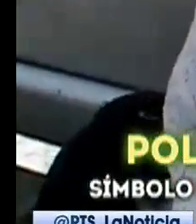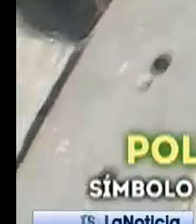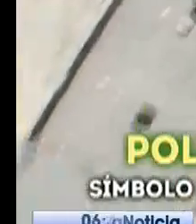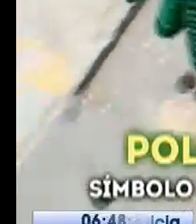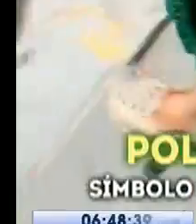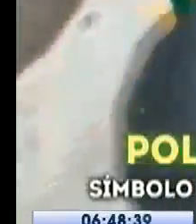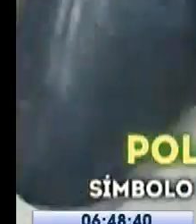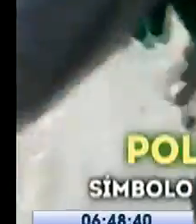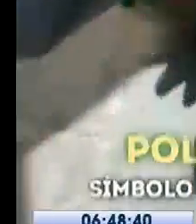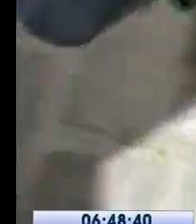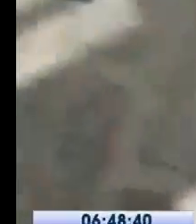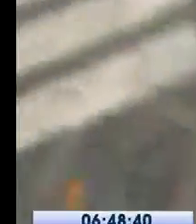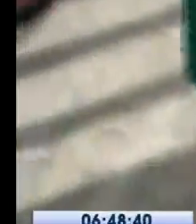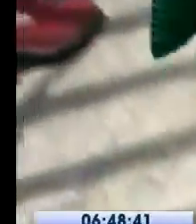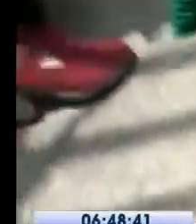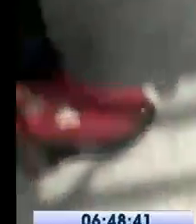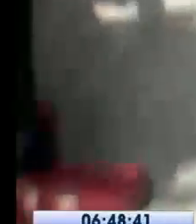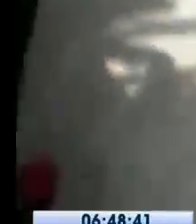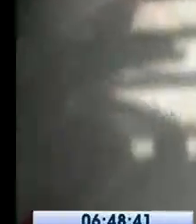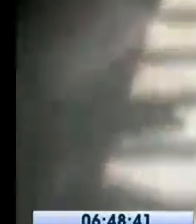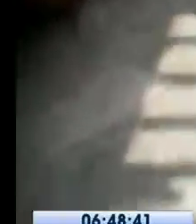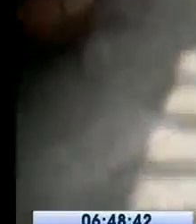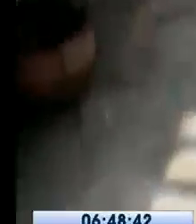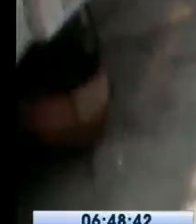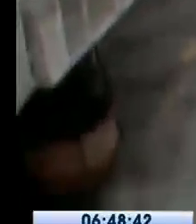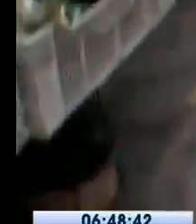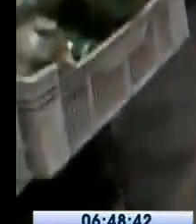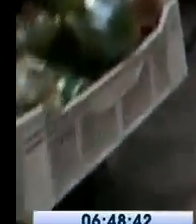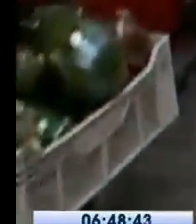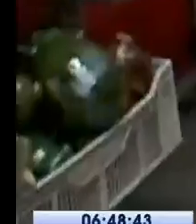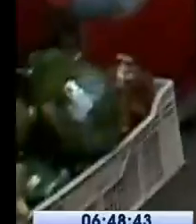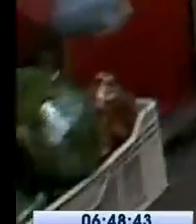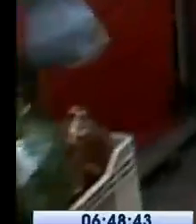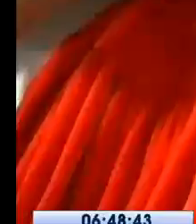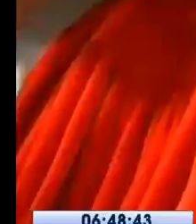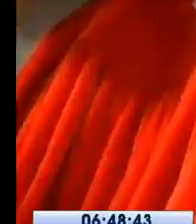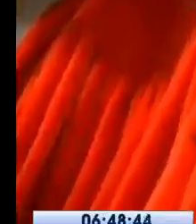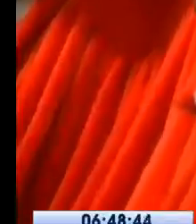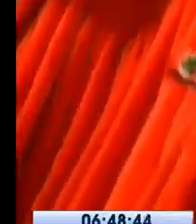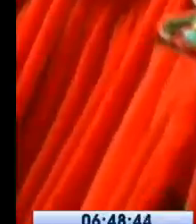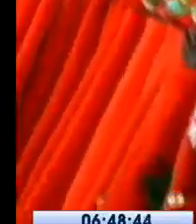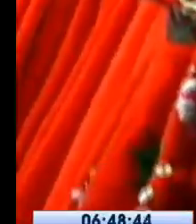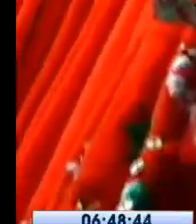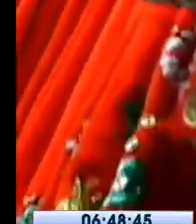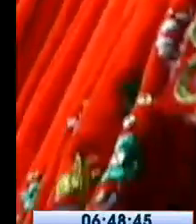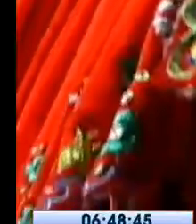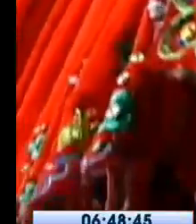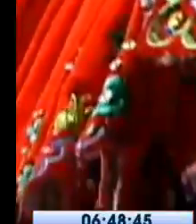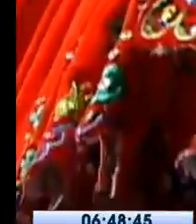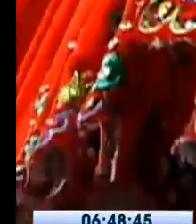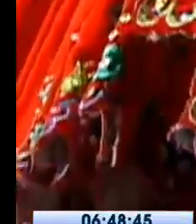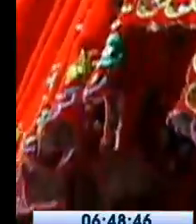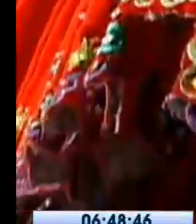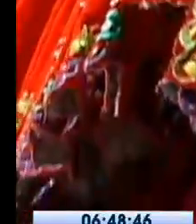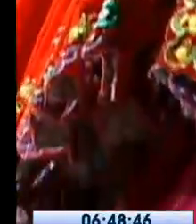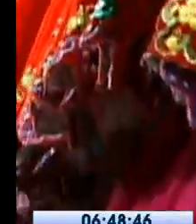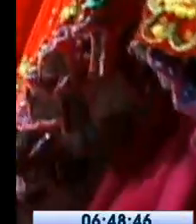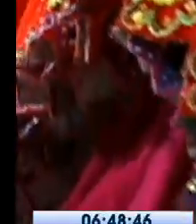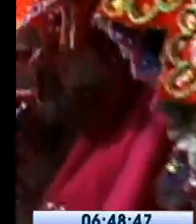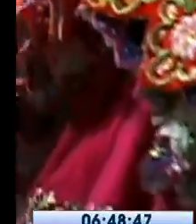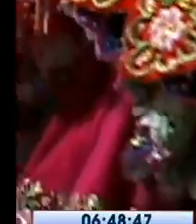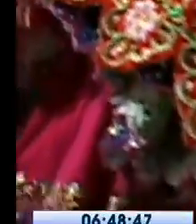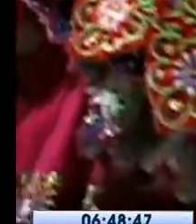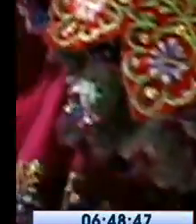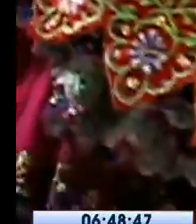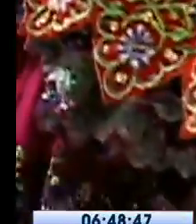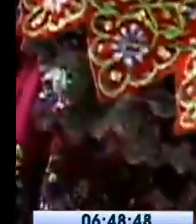elemento principal, y también llamada centro, hecha de paño, en colores fuertes y con bordados en el borde inferior en forma de guirnalda. La